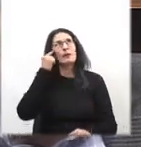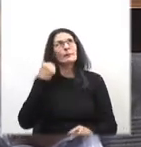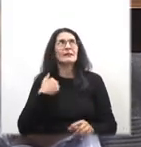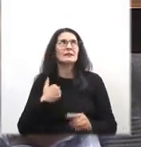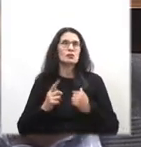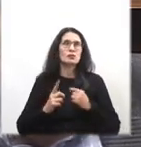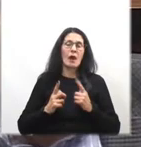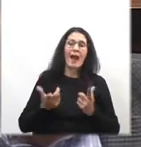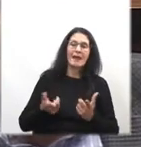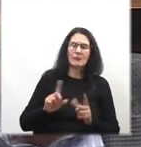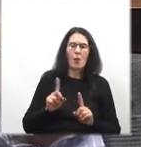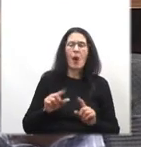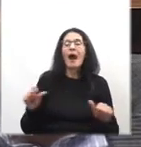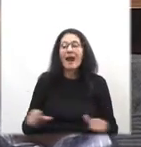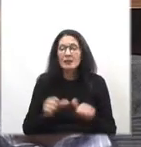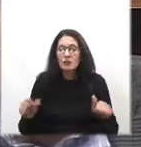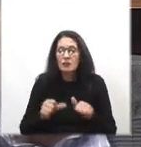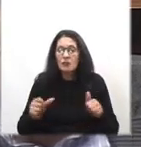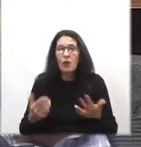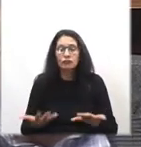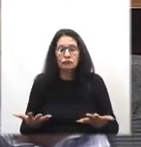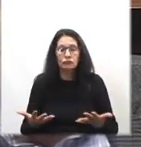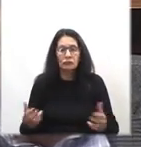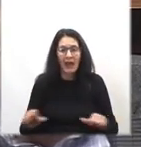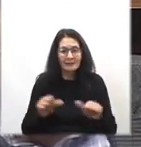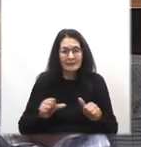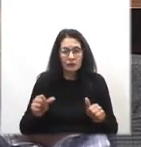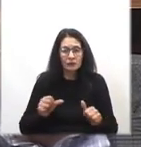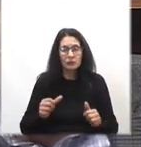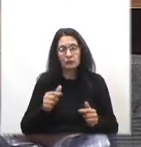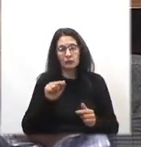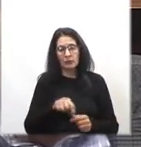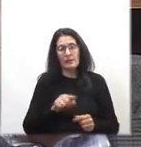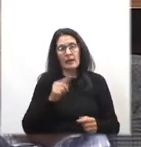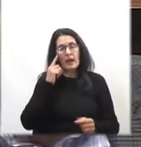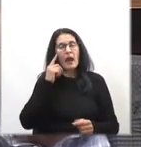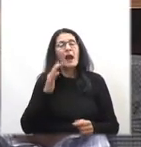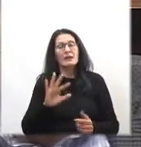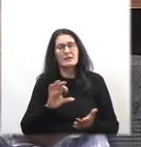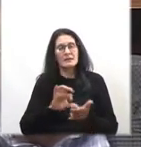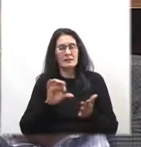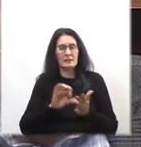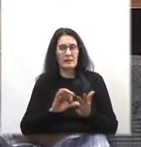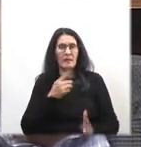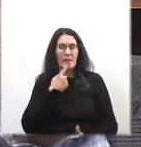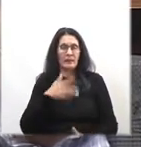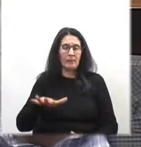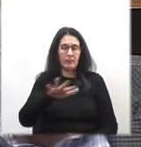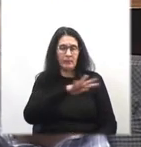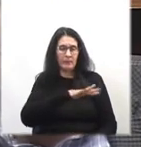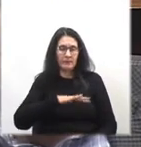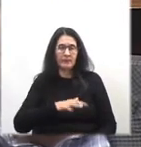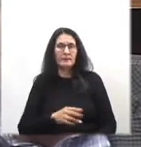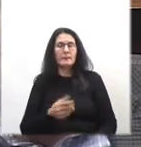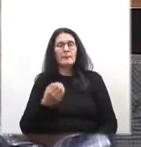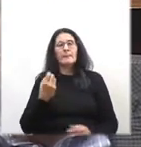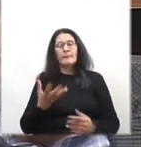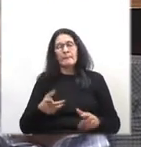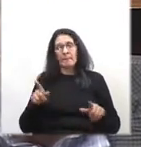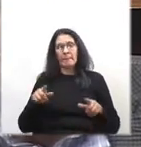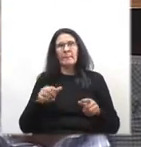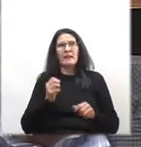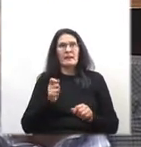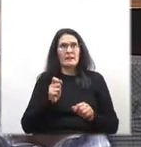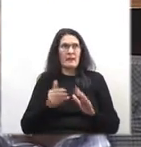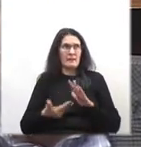propone, sino a las acciones del gobierno en materia de seguridad pública, conducidas por el actual ministro del